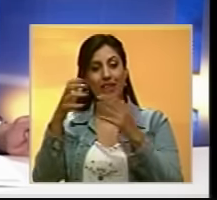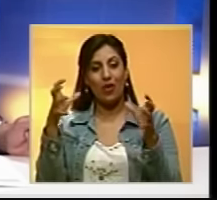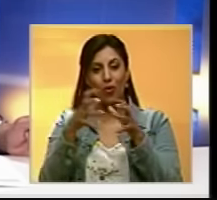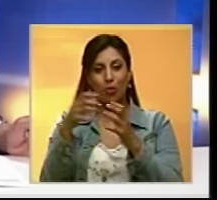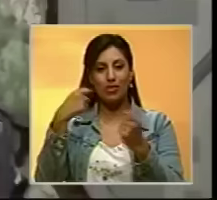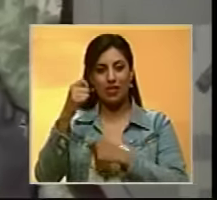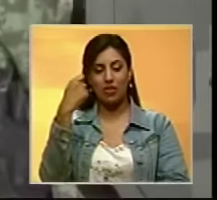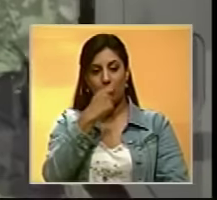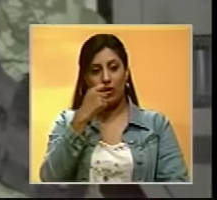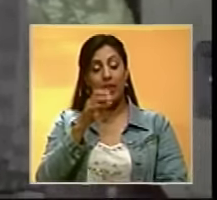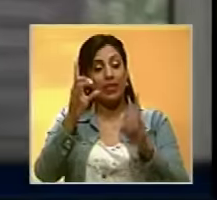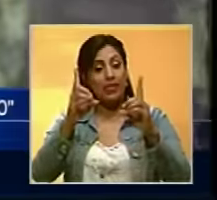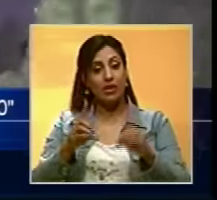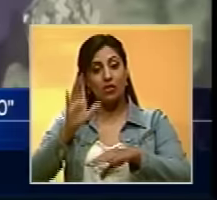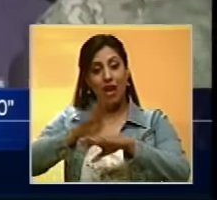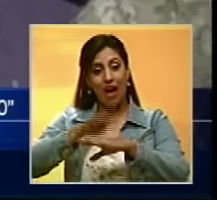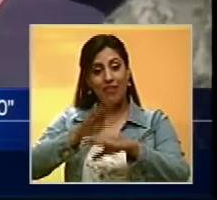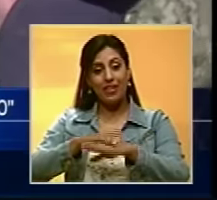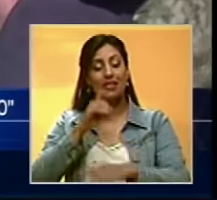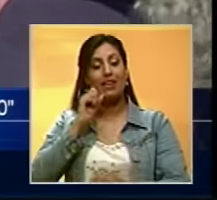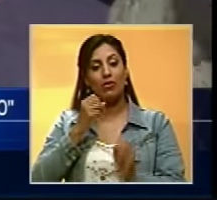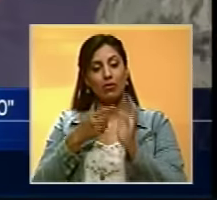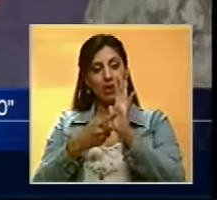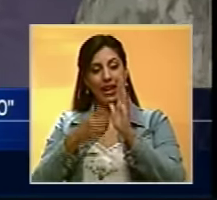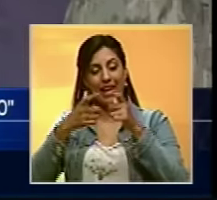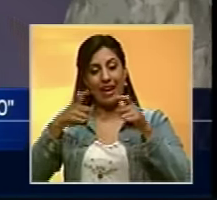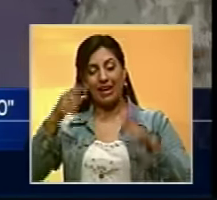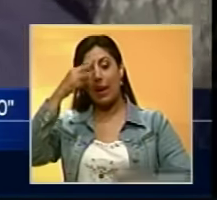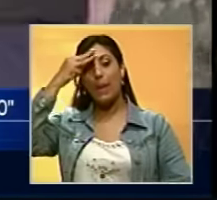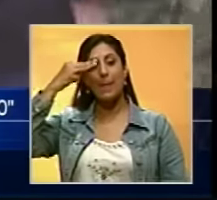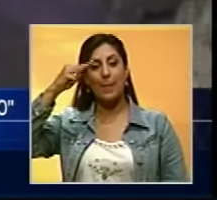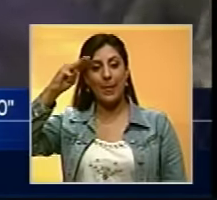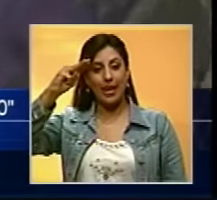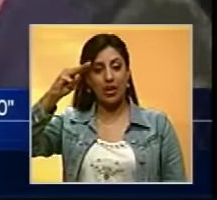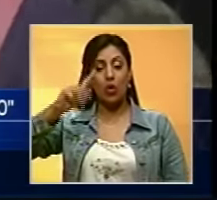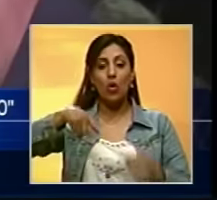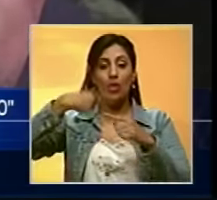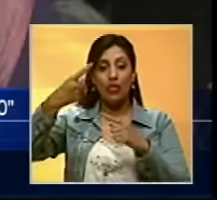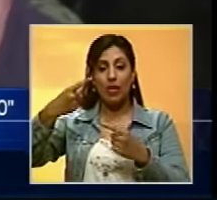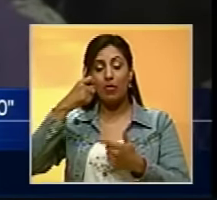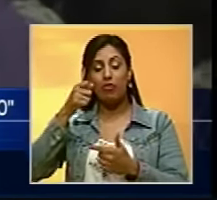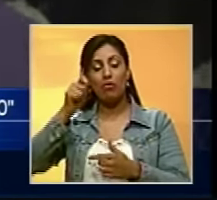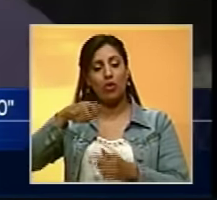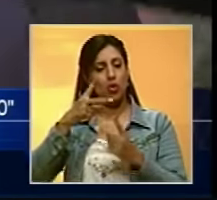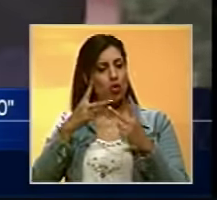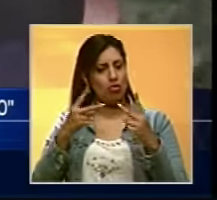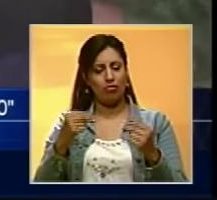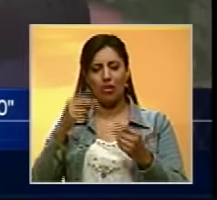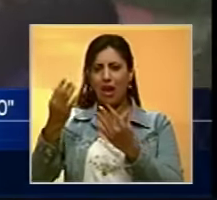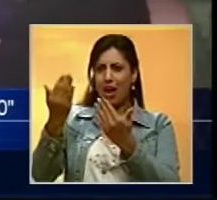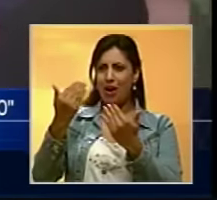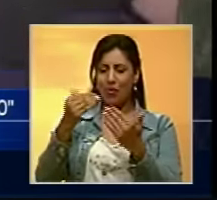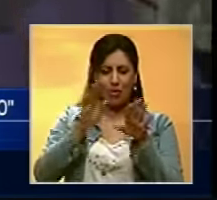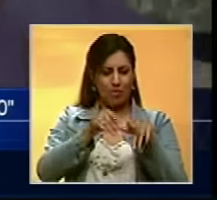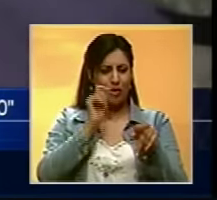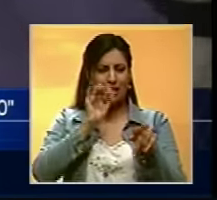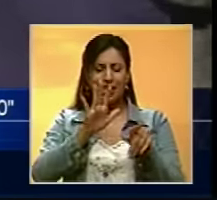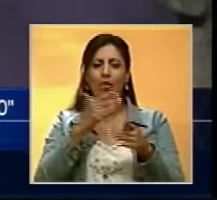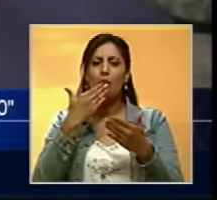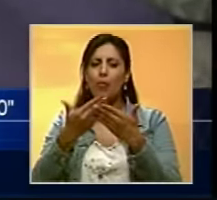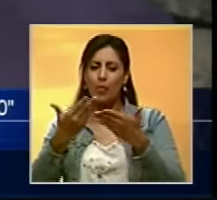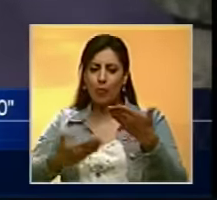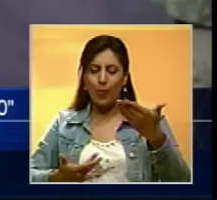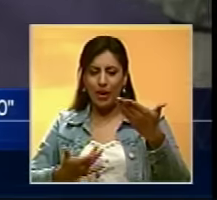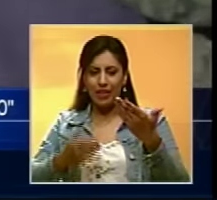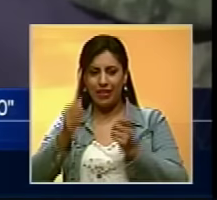Sinaloa La decisión fue anunciada por la procuraduría general mexicana luego de que el magistrado negara dos amparos de los cinco presentados por la